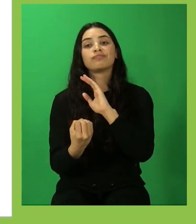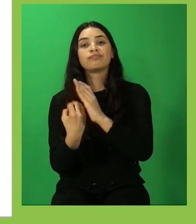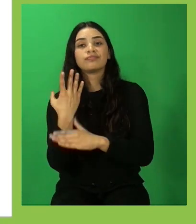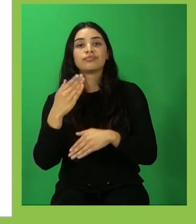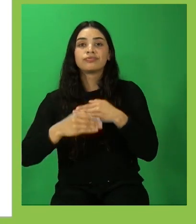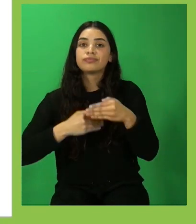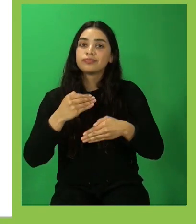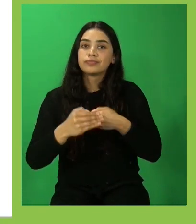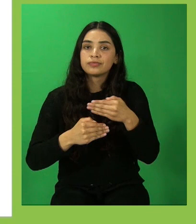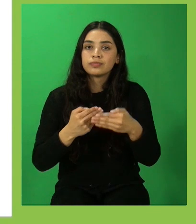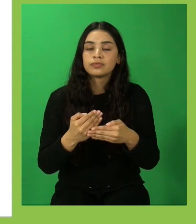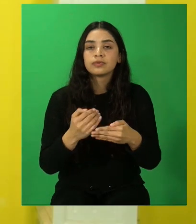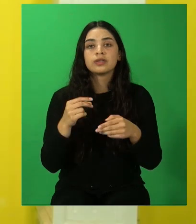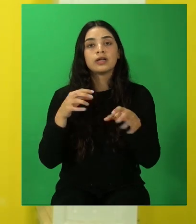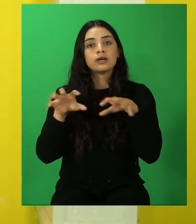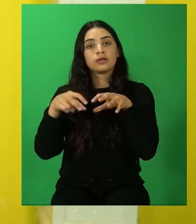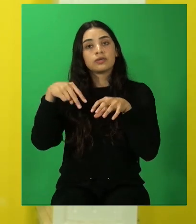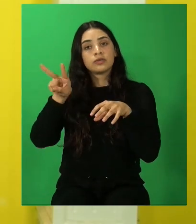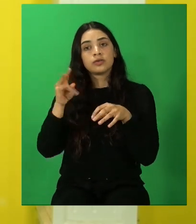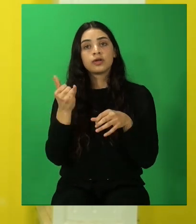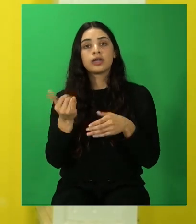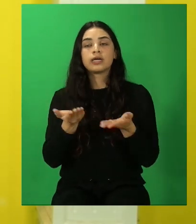de bienes y servicios.